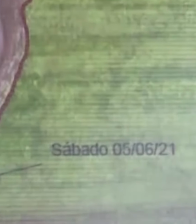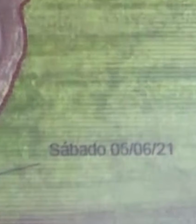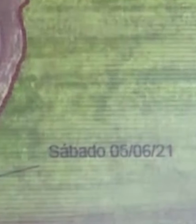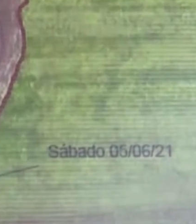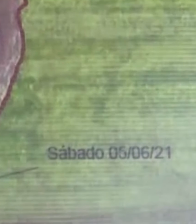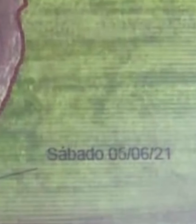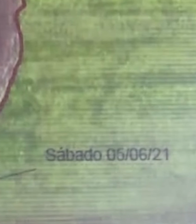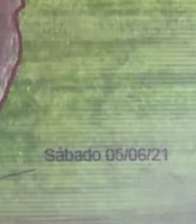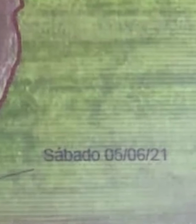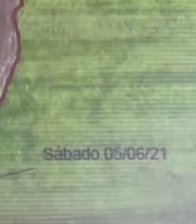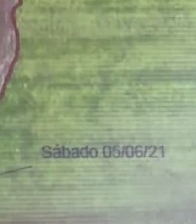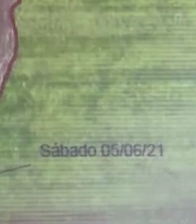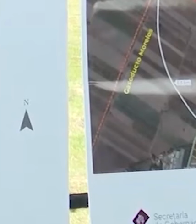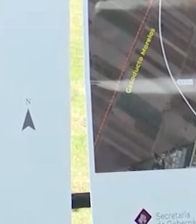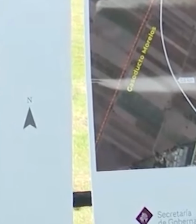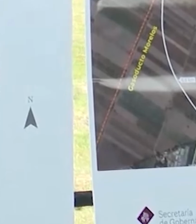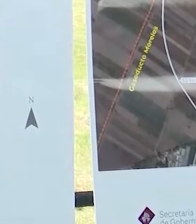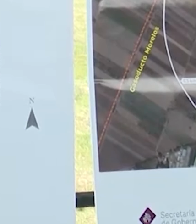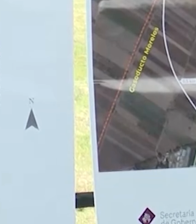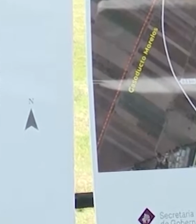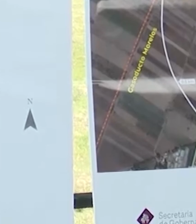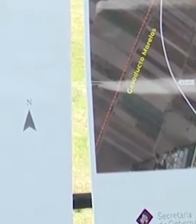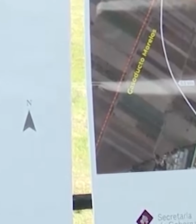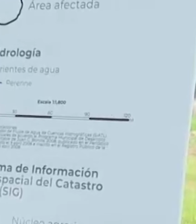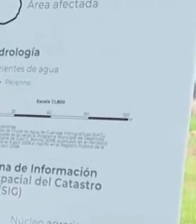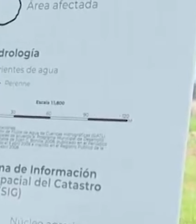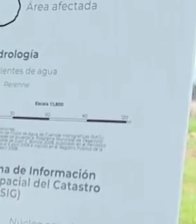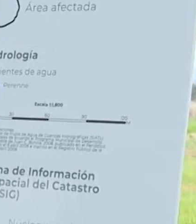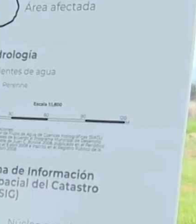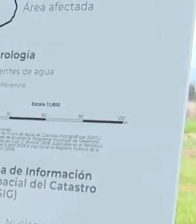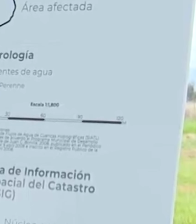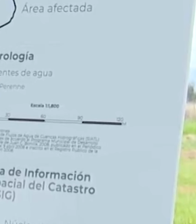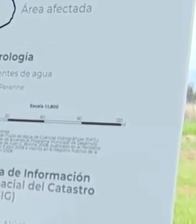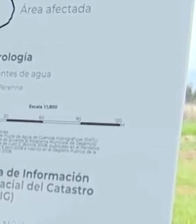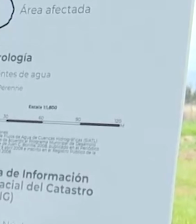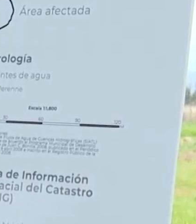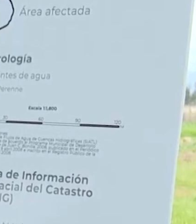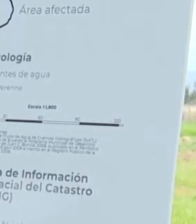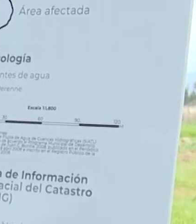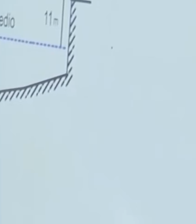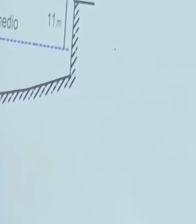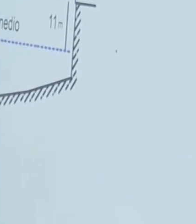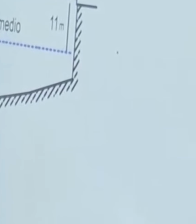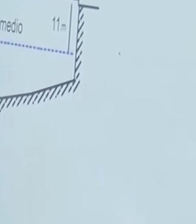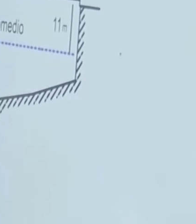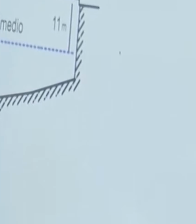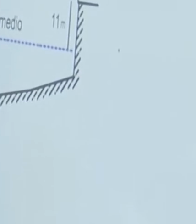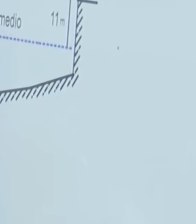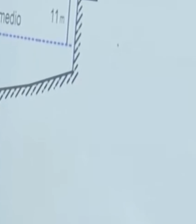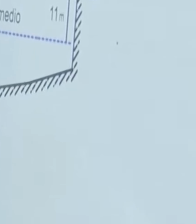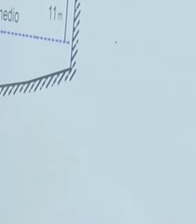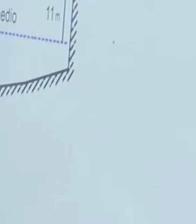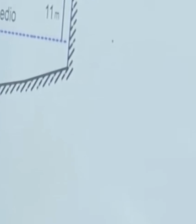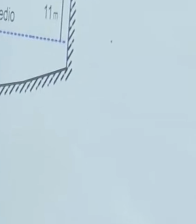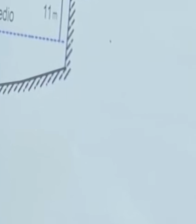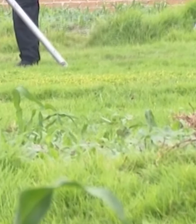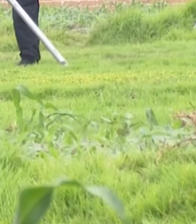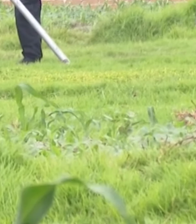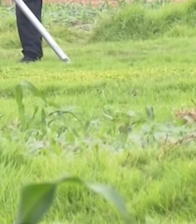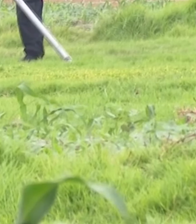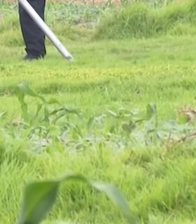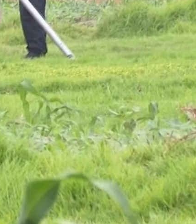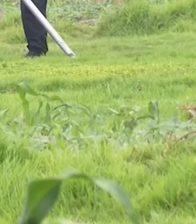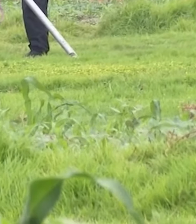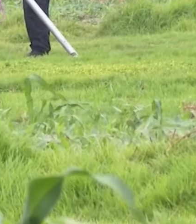La secretaria de Medio Ambiente explicó que el pasado 9 de julio sostuvo una plática virtual con Omar Armas, quien es jefe